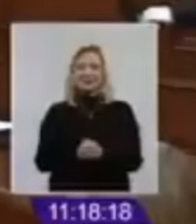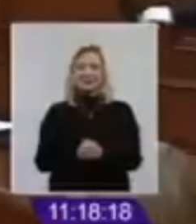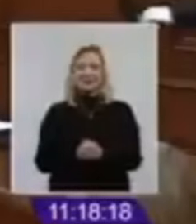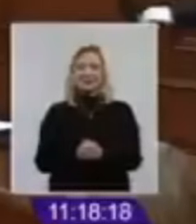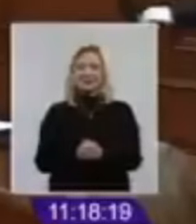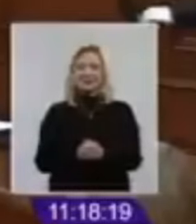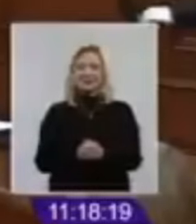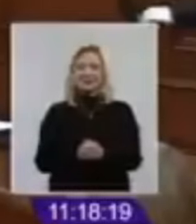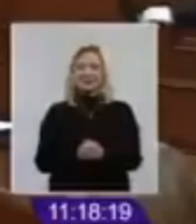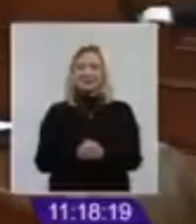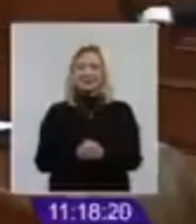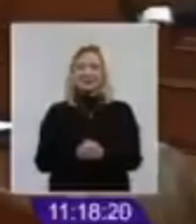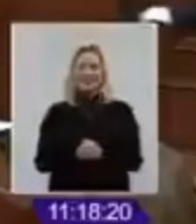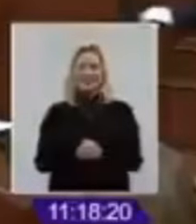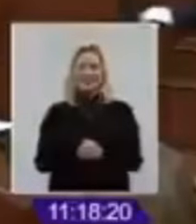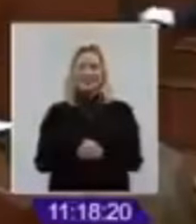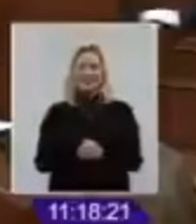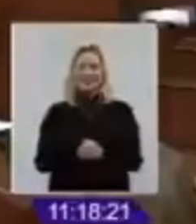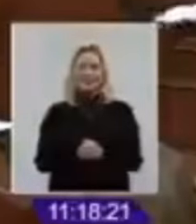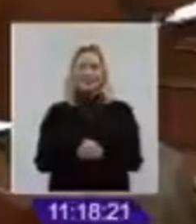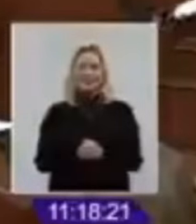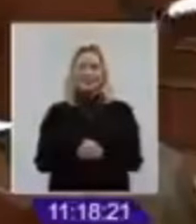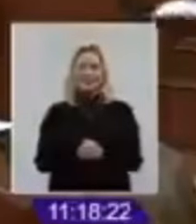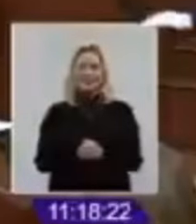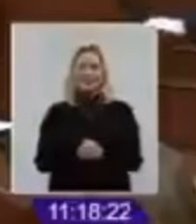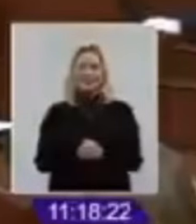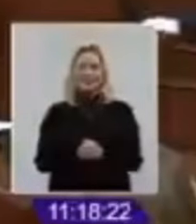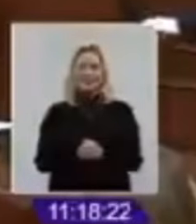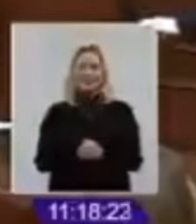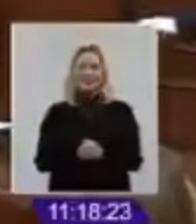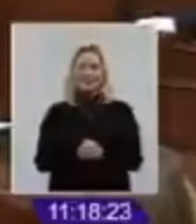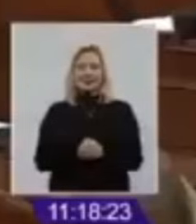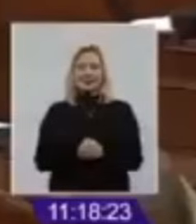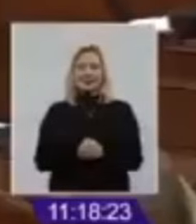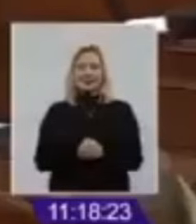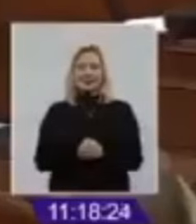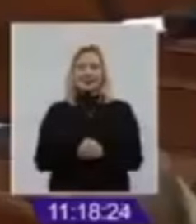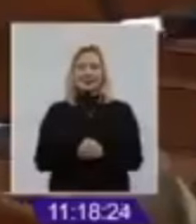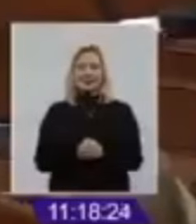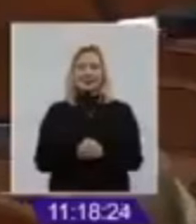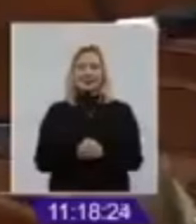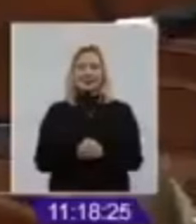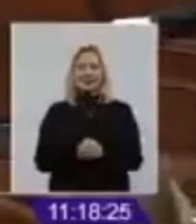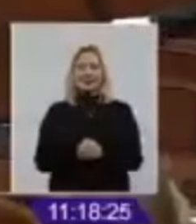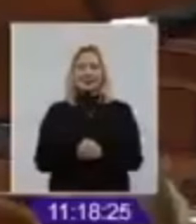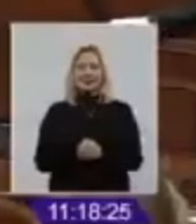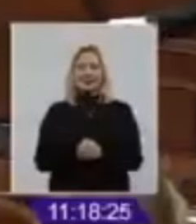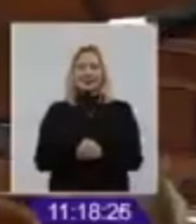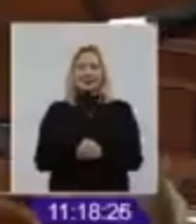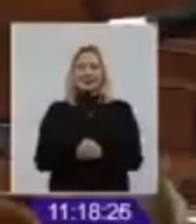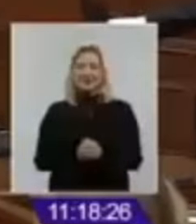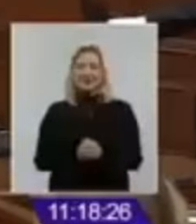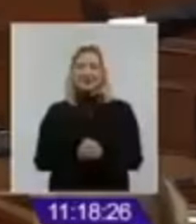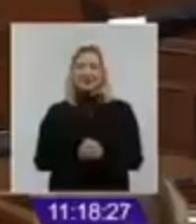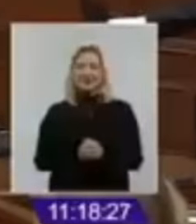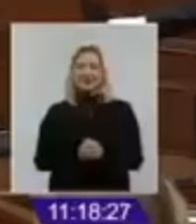la Constitución dice claramente que ningún funcionario de cualquier nivel puede ganar más que el presidente de la República